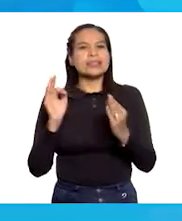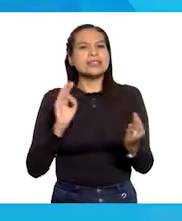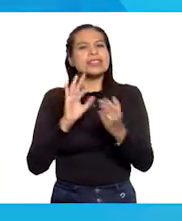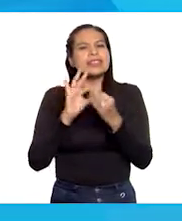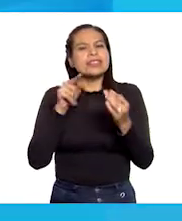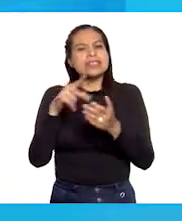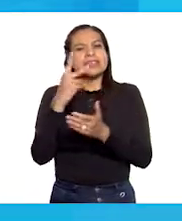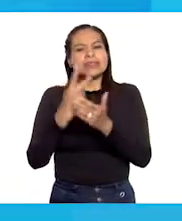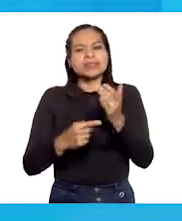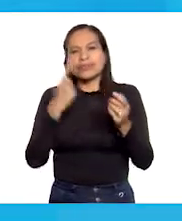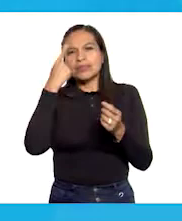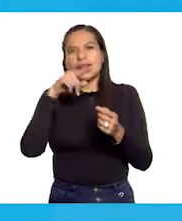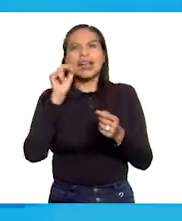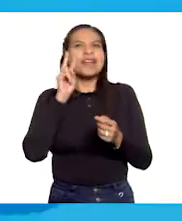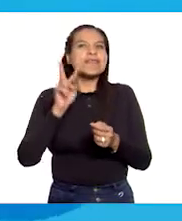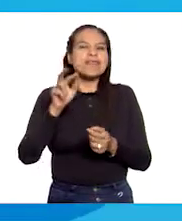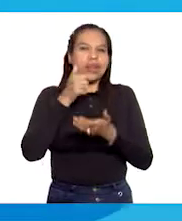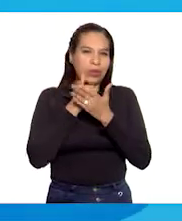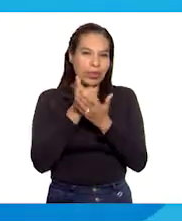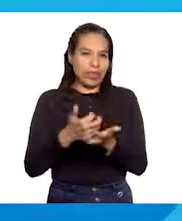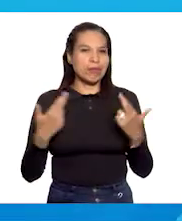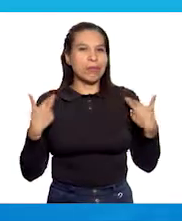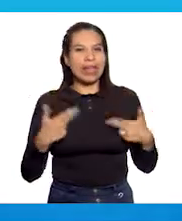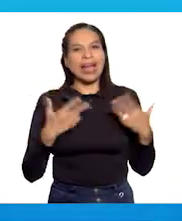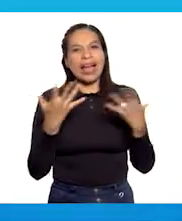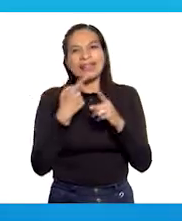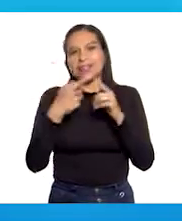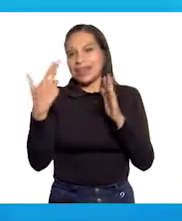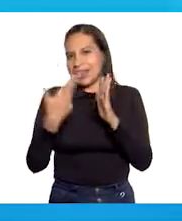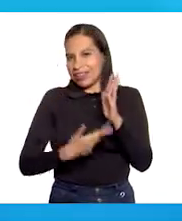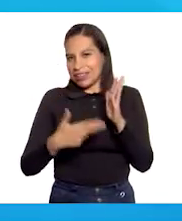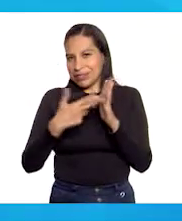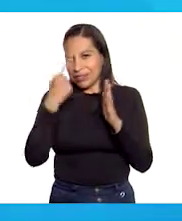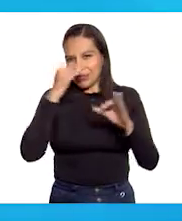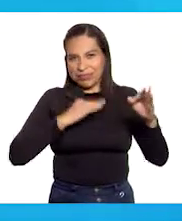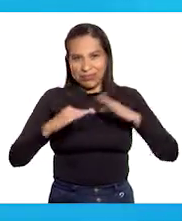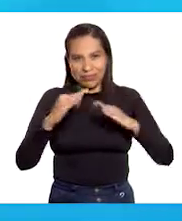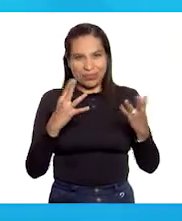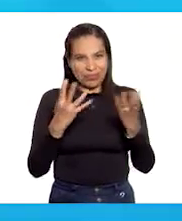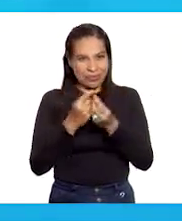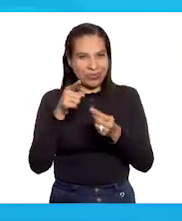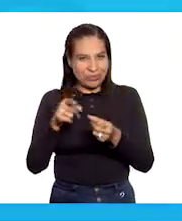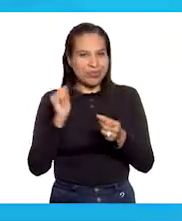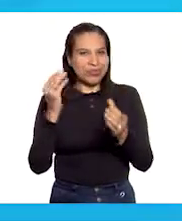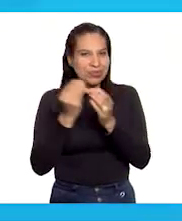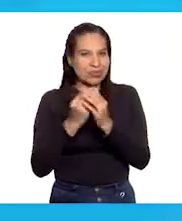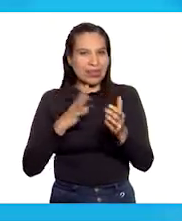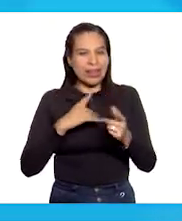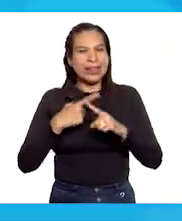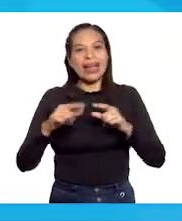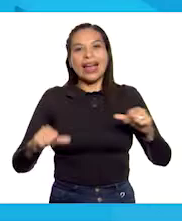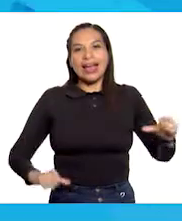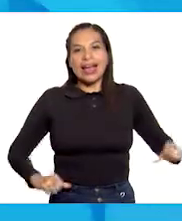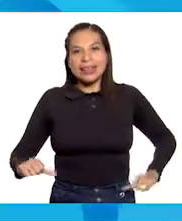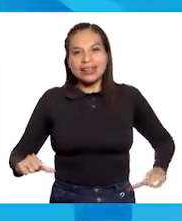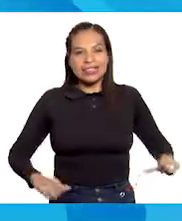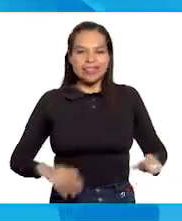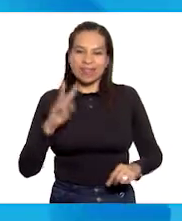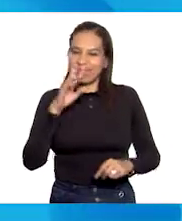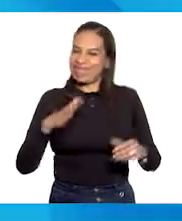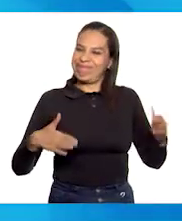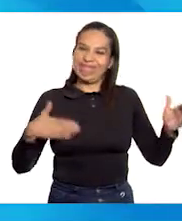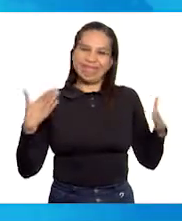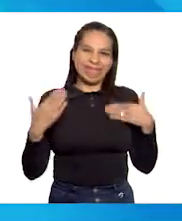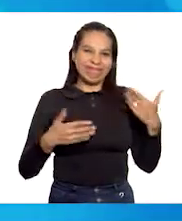es un programa que va a ayudarle a tus maestros a crear herramientas para trabajar contigo en clase. Contamos con actividades súper